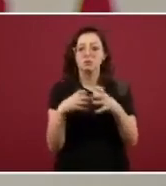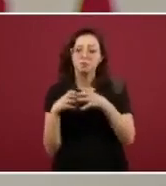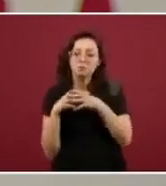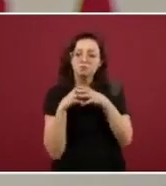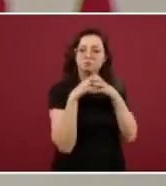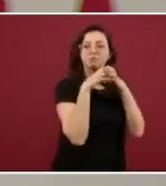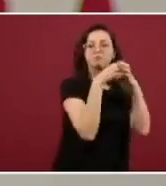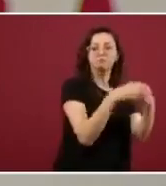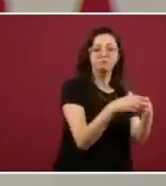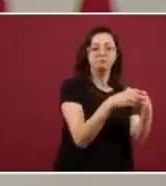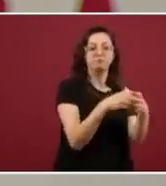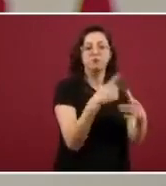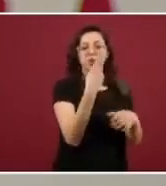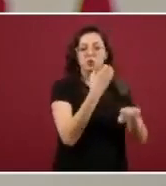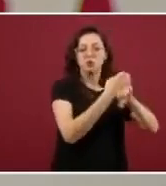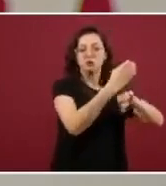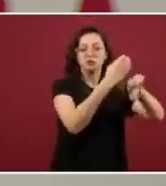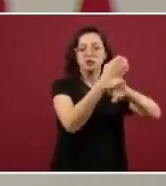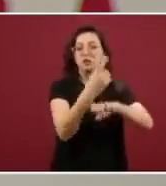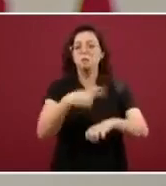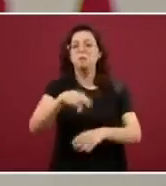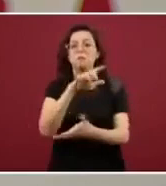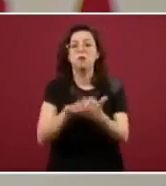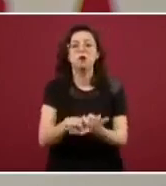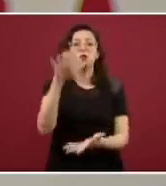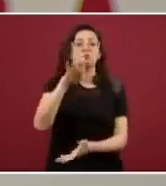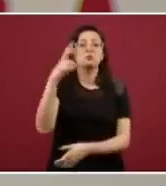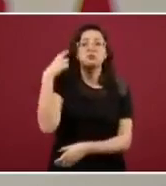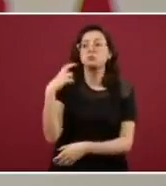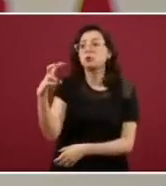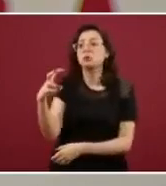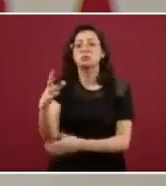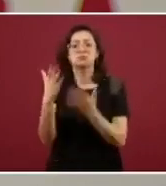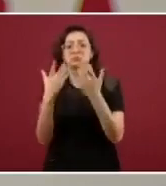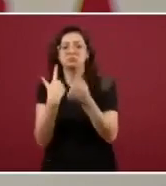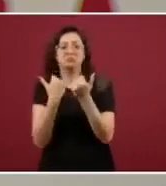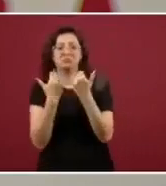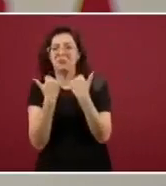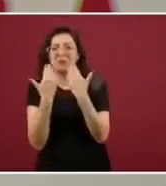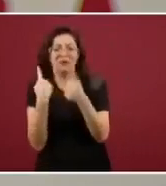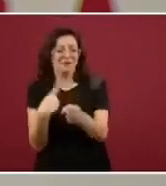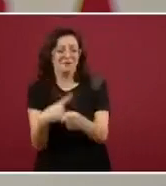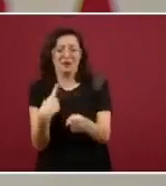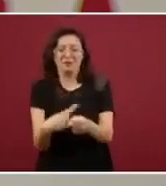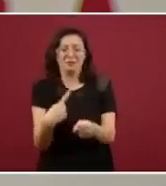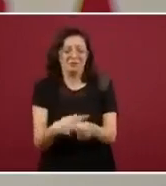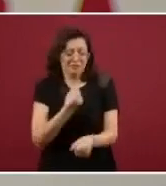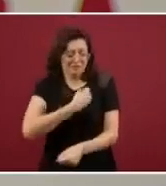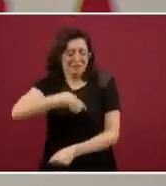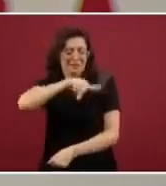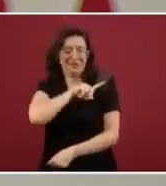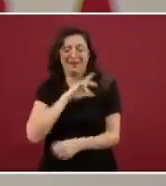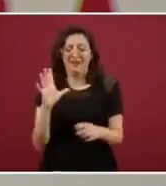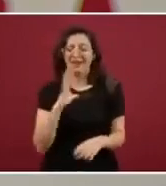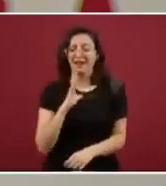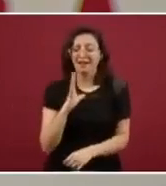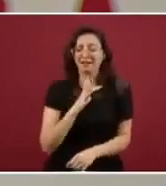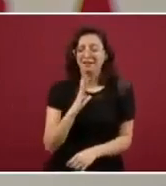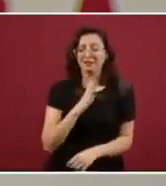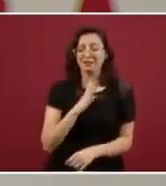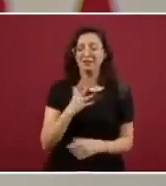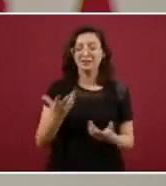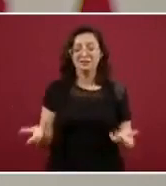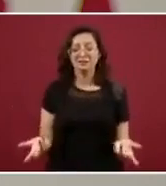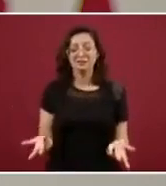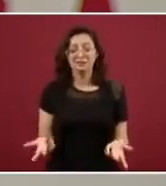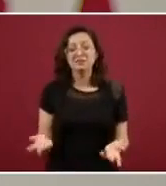enorme mayoría de personas que viajan no tienen manera de contagiar porque están sanos, sin menospreciar la